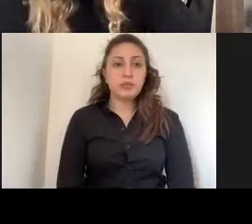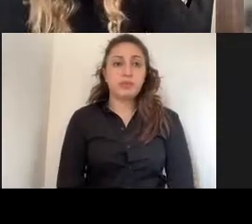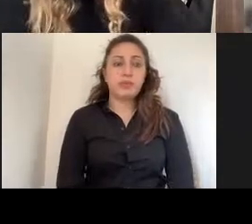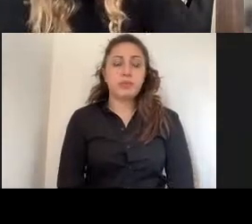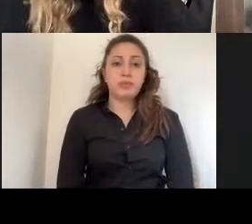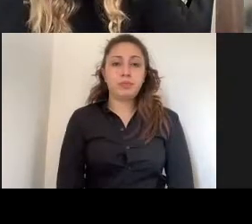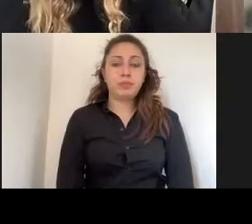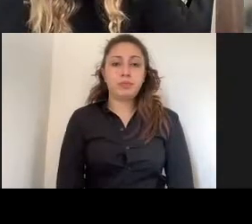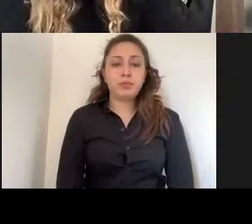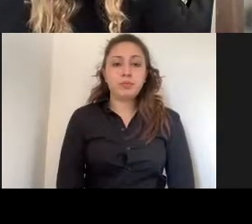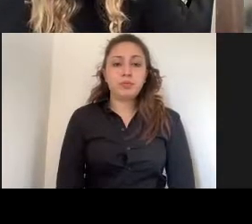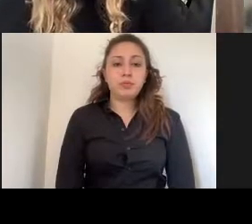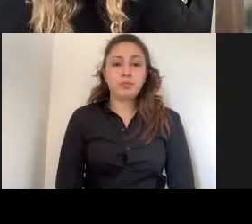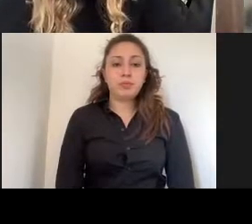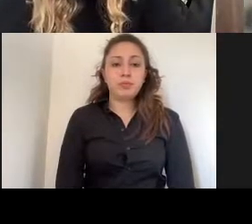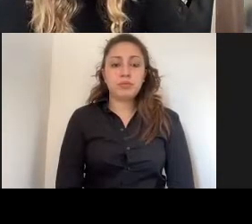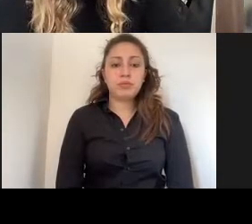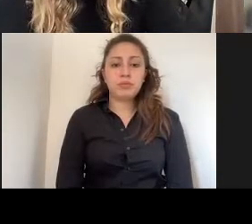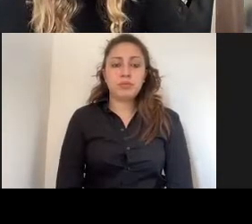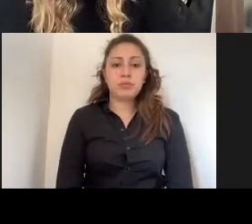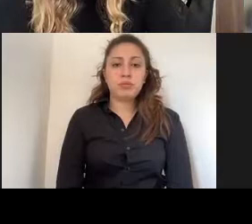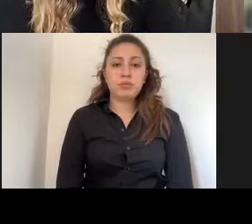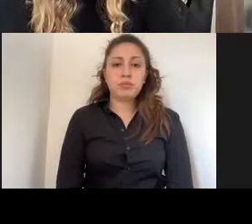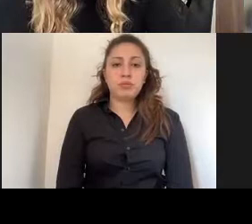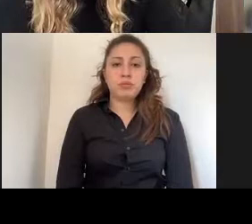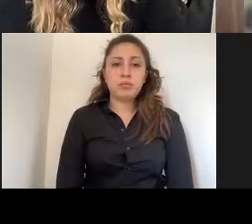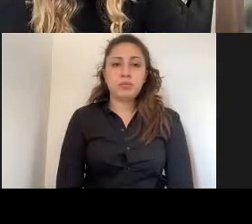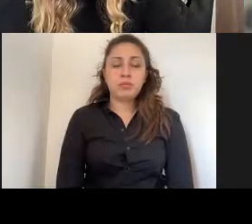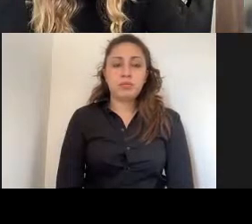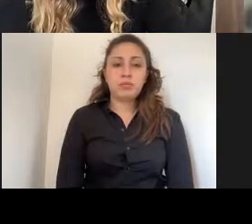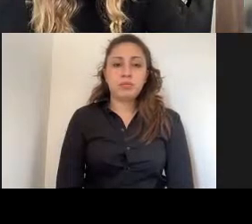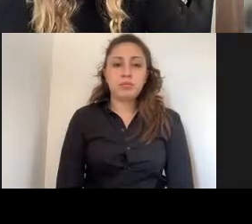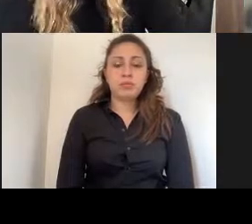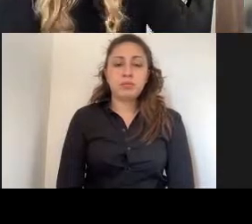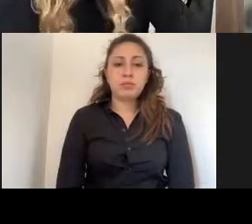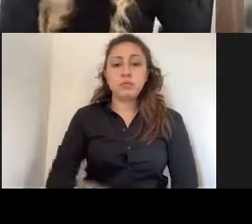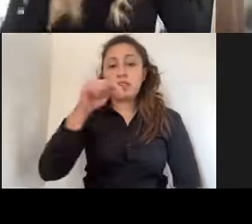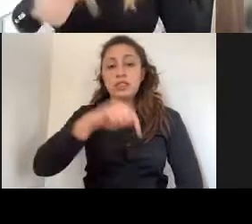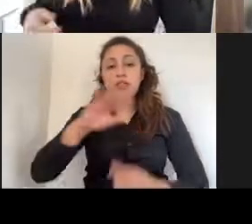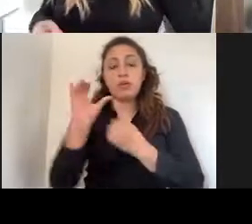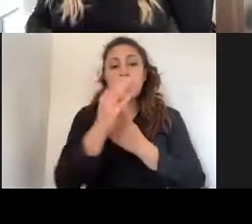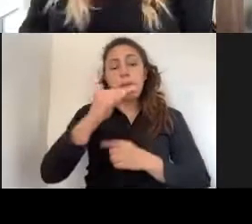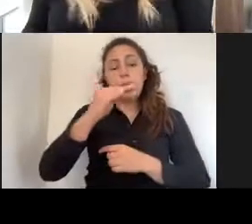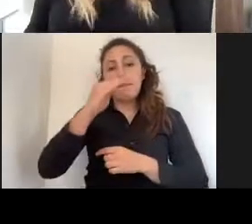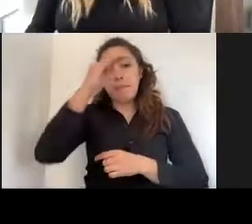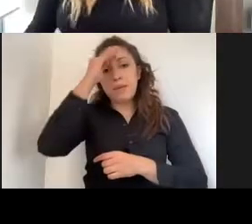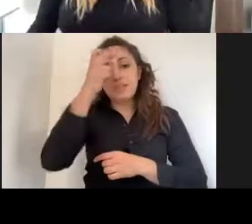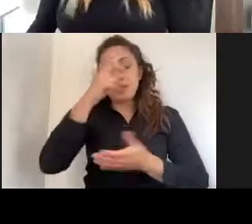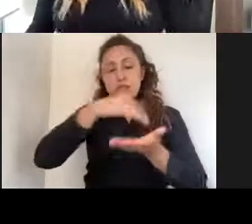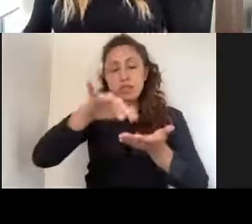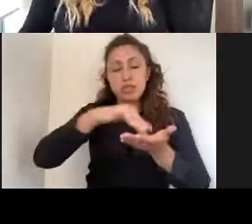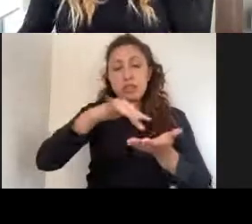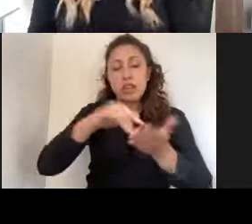Se establece que esta comisión dictaminadora considera que en la redacción de la propuesta de reforma del